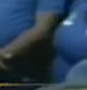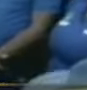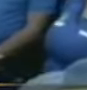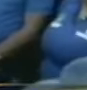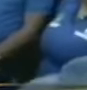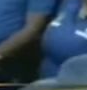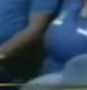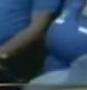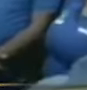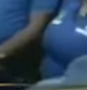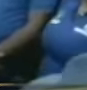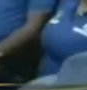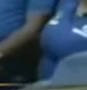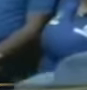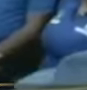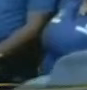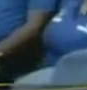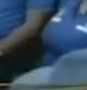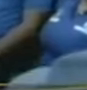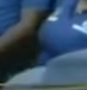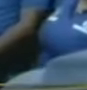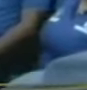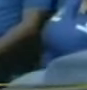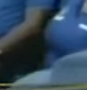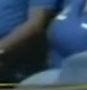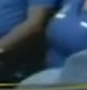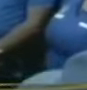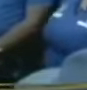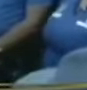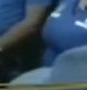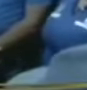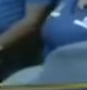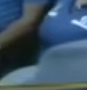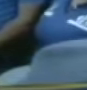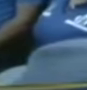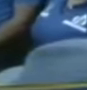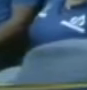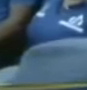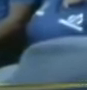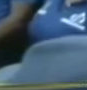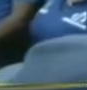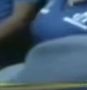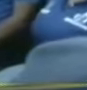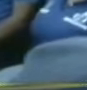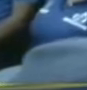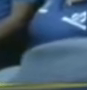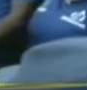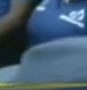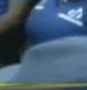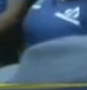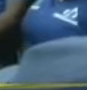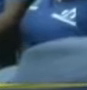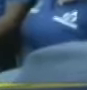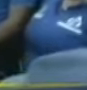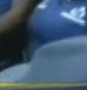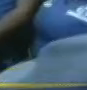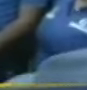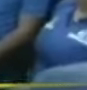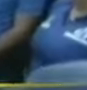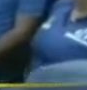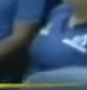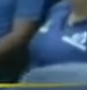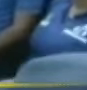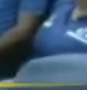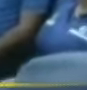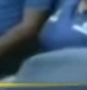decrépito el capitalismo salvaje y que digo yo de la ideología del odio fascista de la ideología